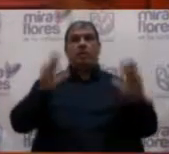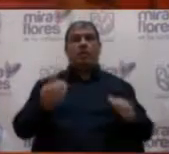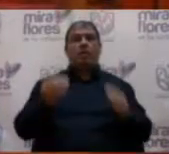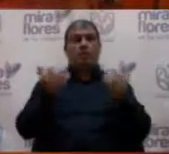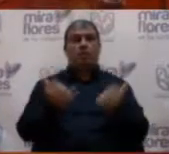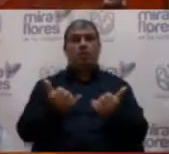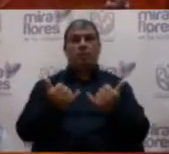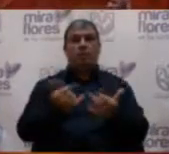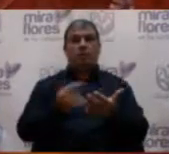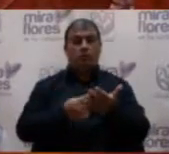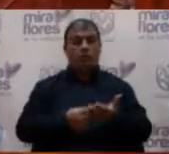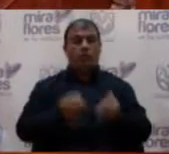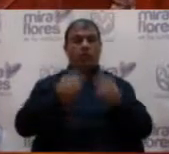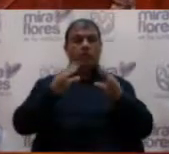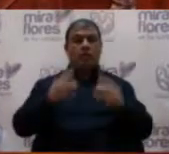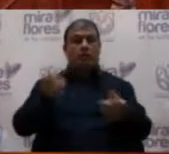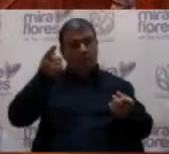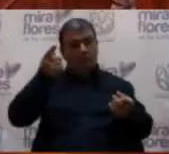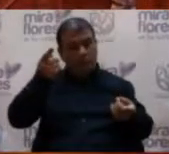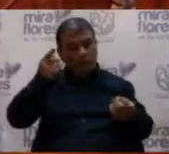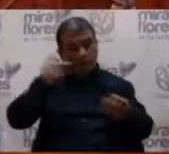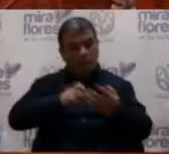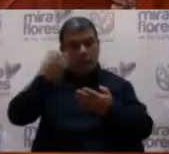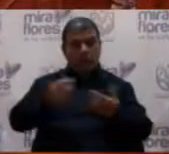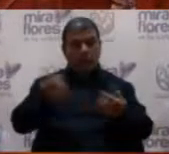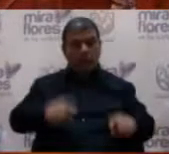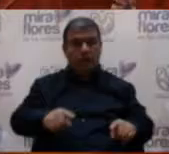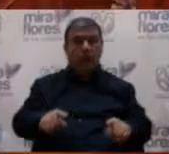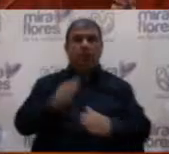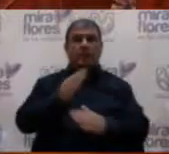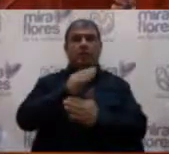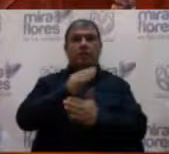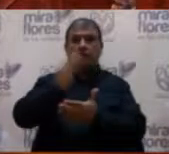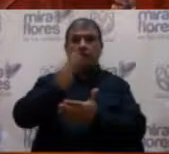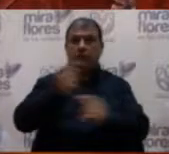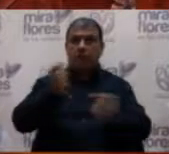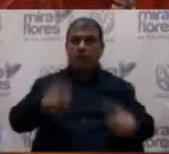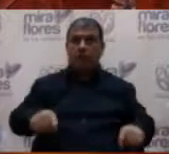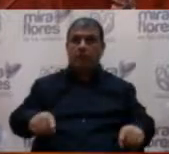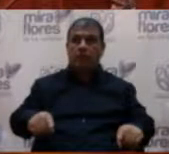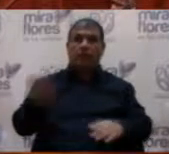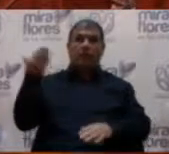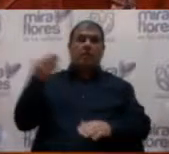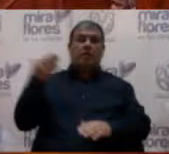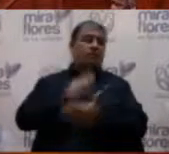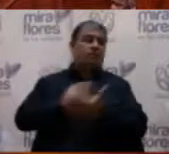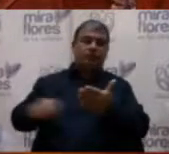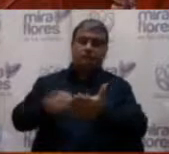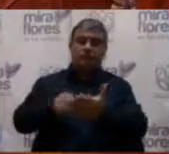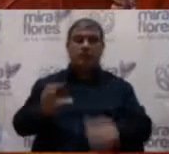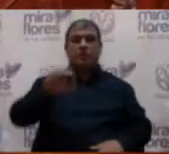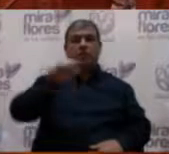Orden del día. Proyecto de acuerdo de consejo que deja sin efecto los acuerdos de consejo número